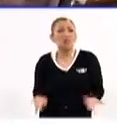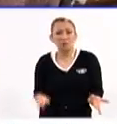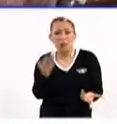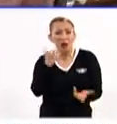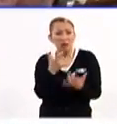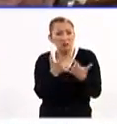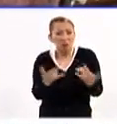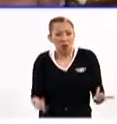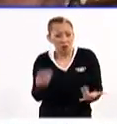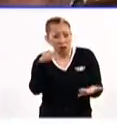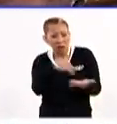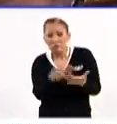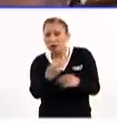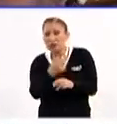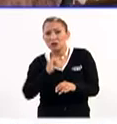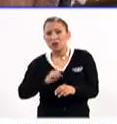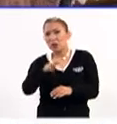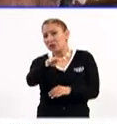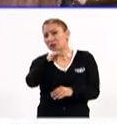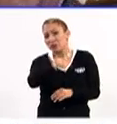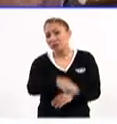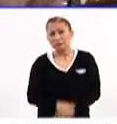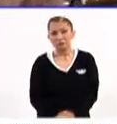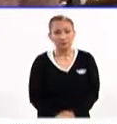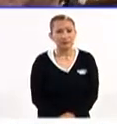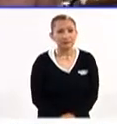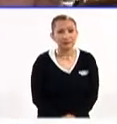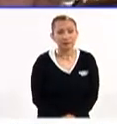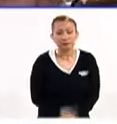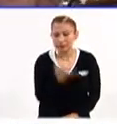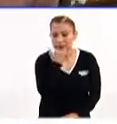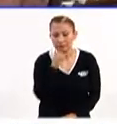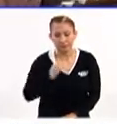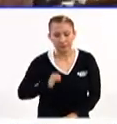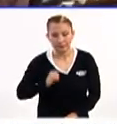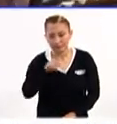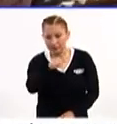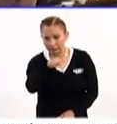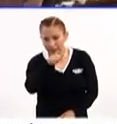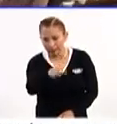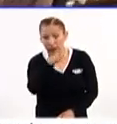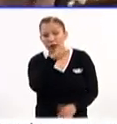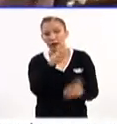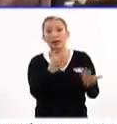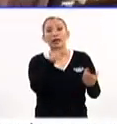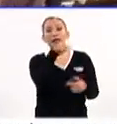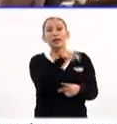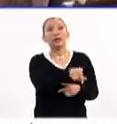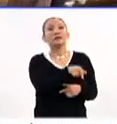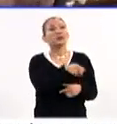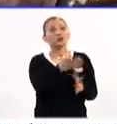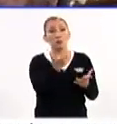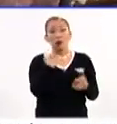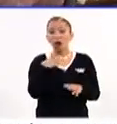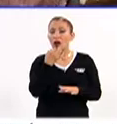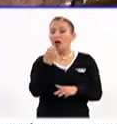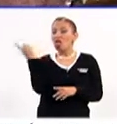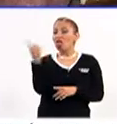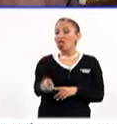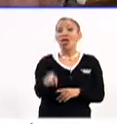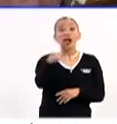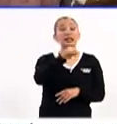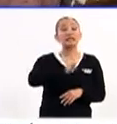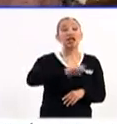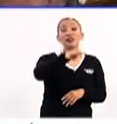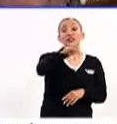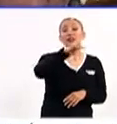fundamento histórico en lo que sucedió en el siglo XIX. En el siglo XVI, disculpe. Y más bien es una acusación que viene del